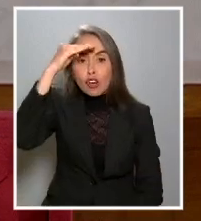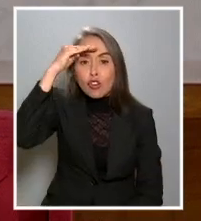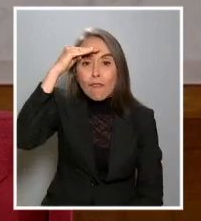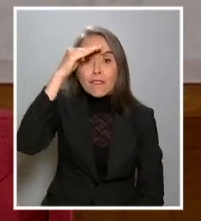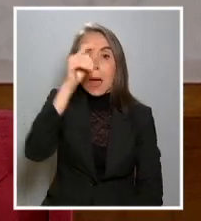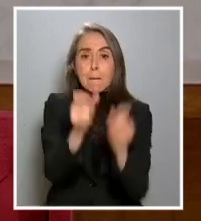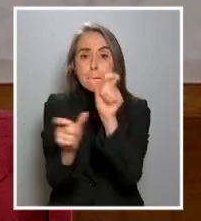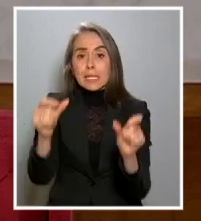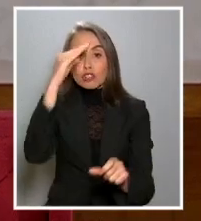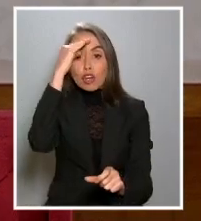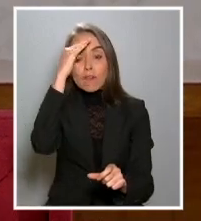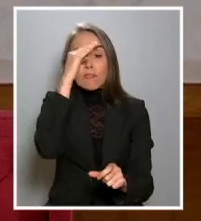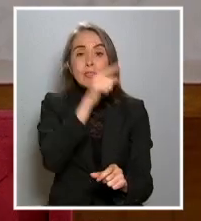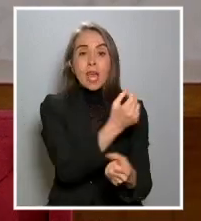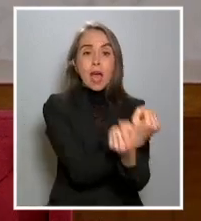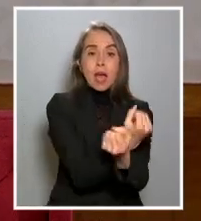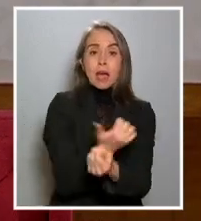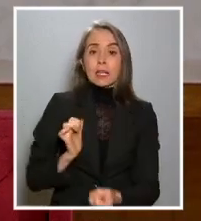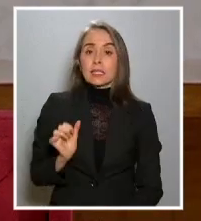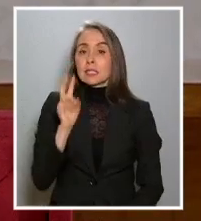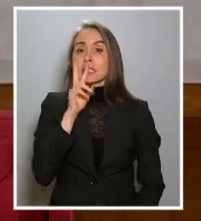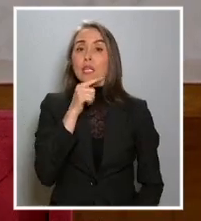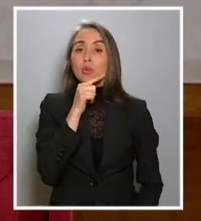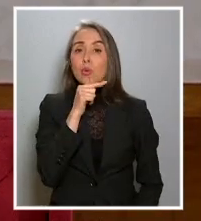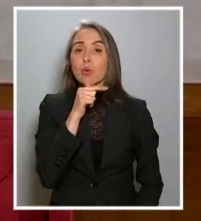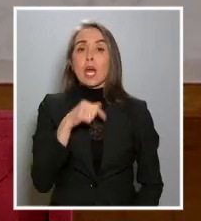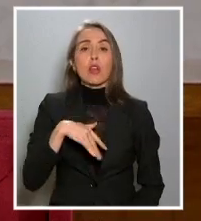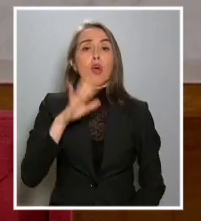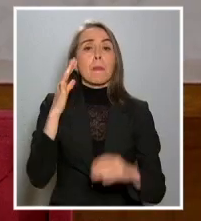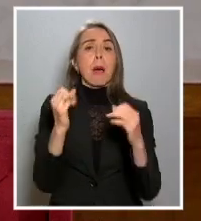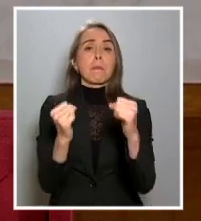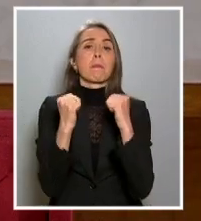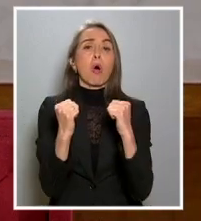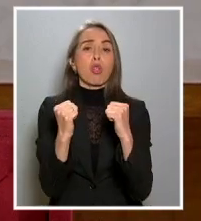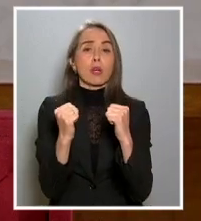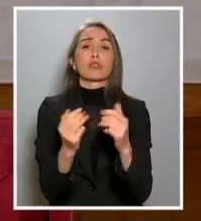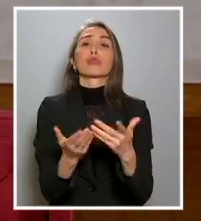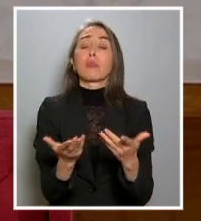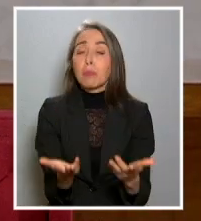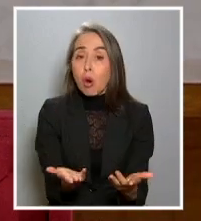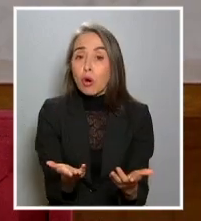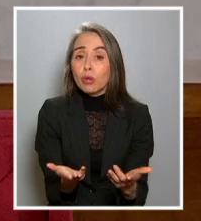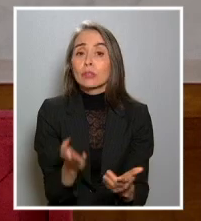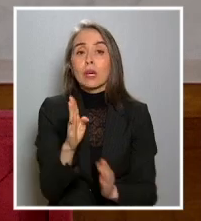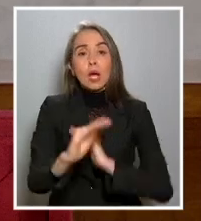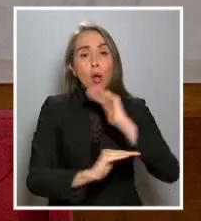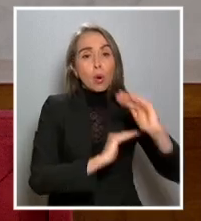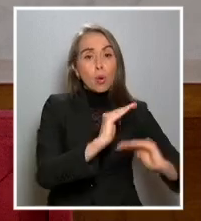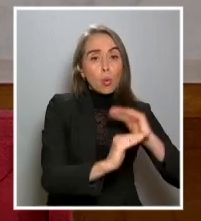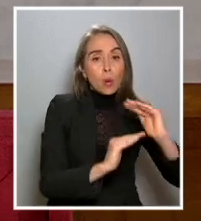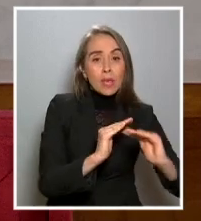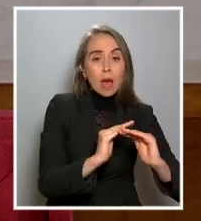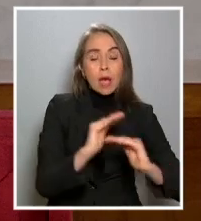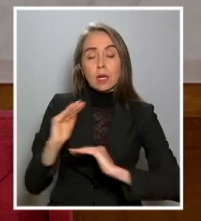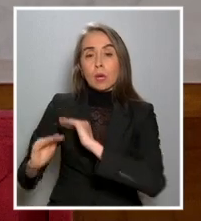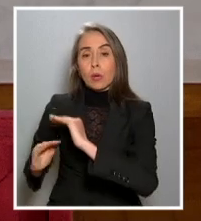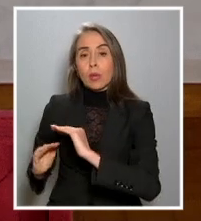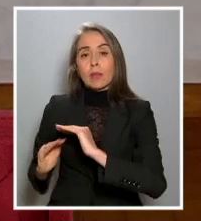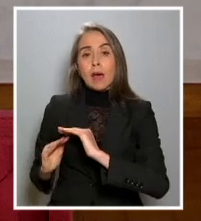la confianza de las personas en las policías es, sin lugar a dudas, su arma más poderosa. Por eso debemos cuidarla celosamente.